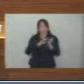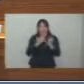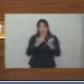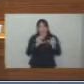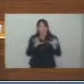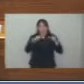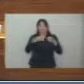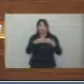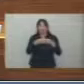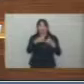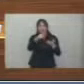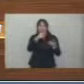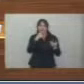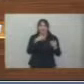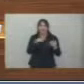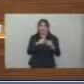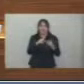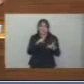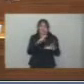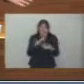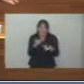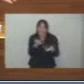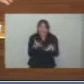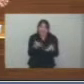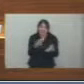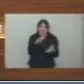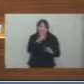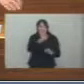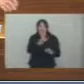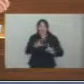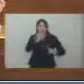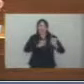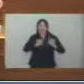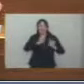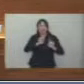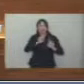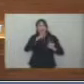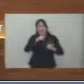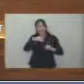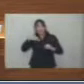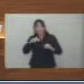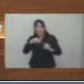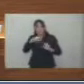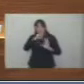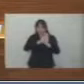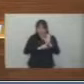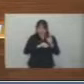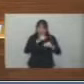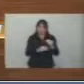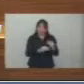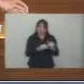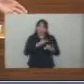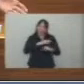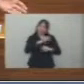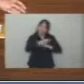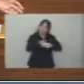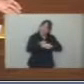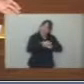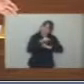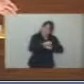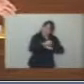les resulta que eso es tremendo. Que es tremendo porque es un gran problema que el presidente use el reglamento. Para las trampas suyas, no. Para que lo